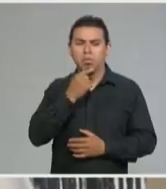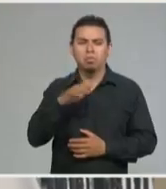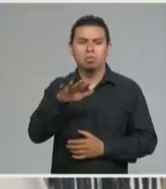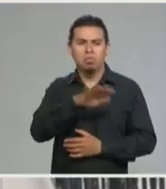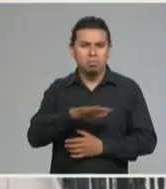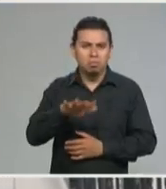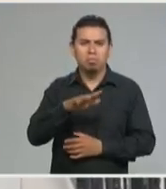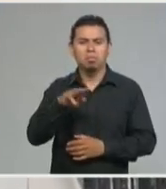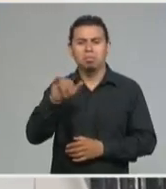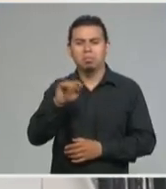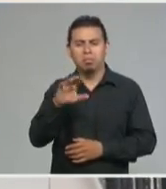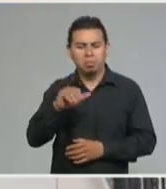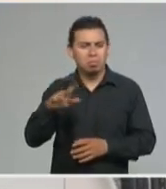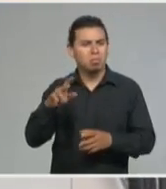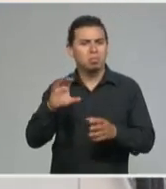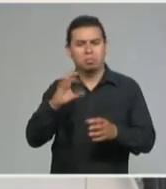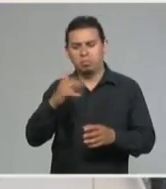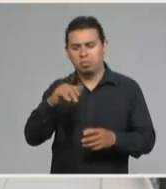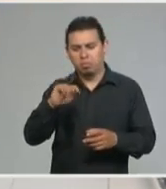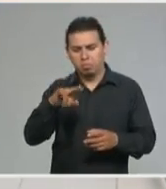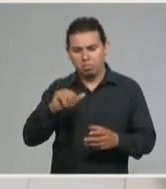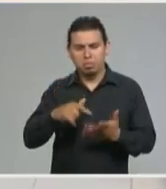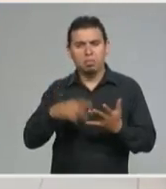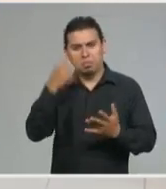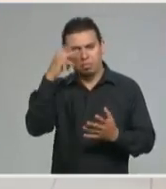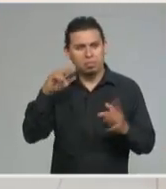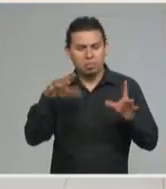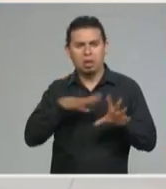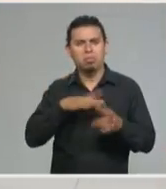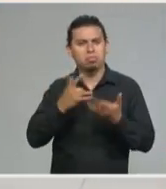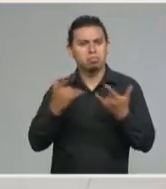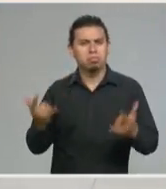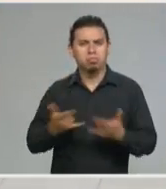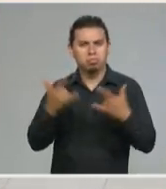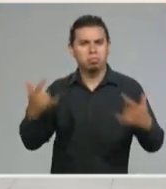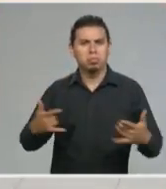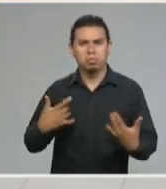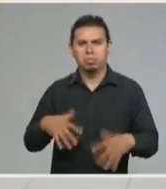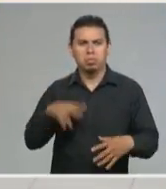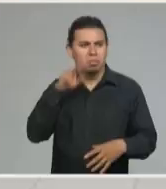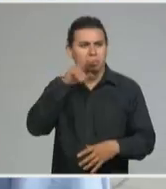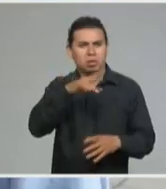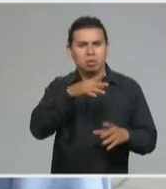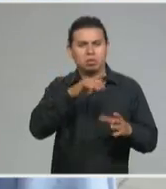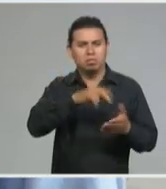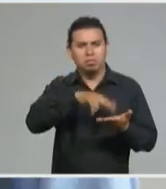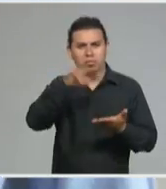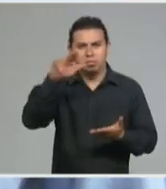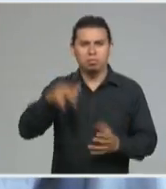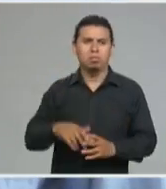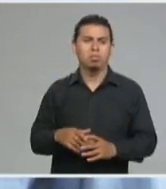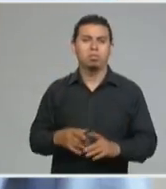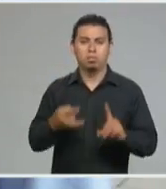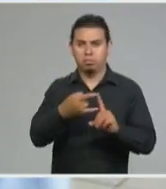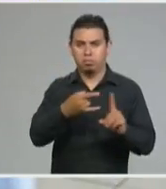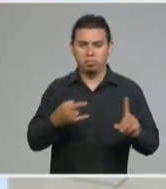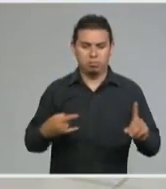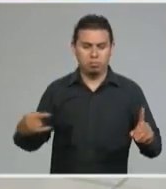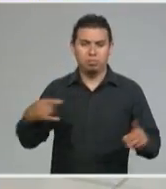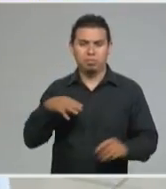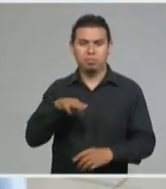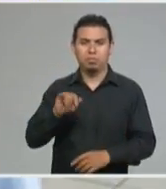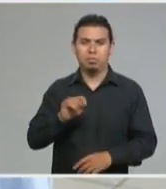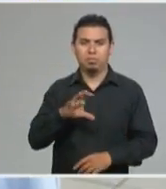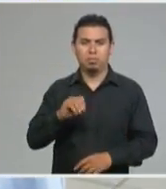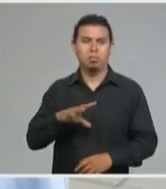población mixteca, chatina y afromexicanos, los cuales se muestran en los frescos. En el mural de los mixtecos